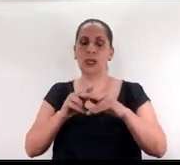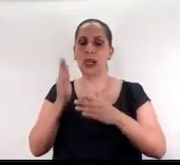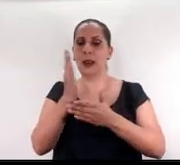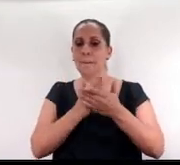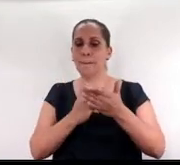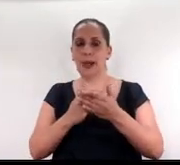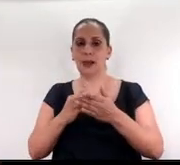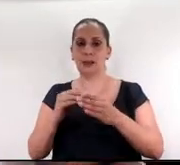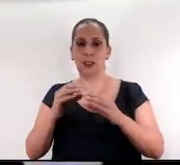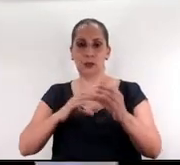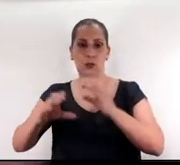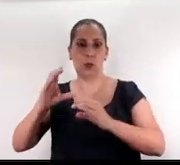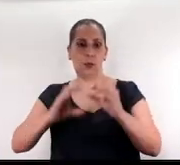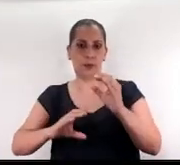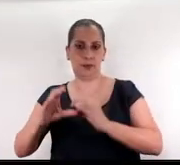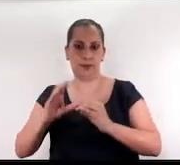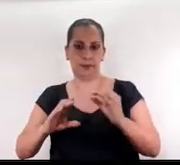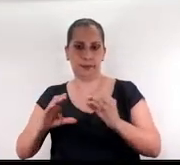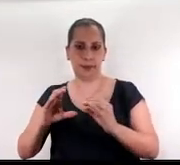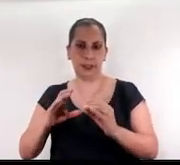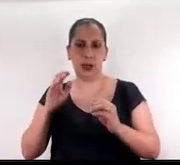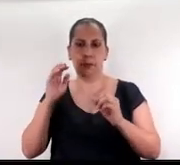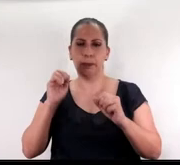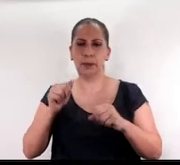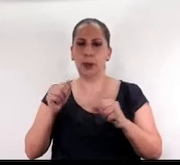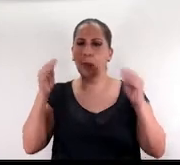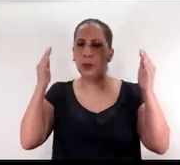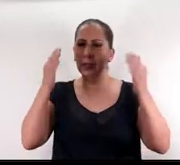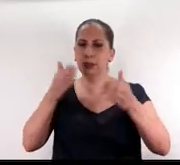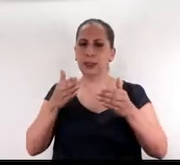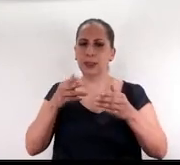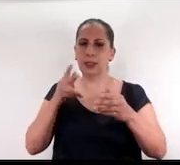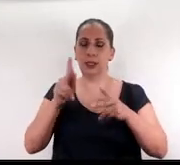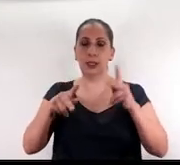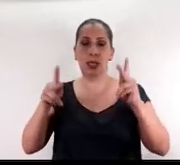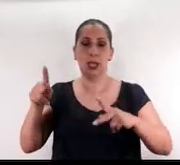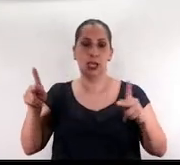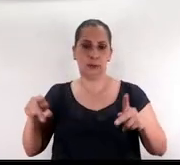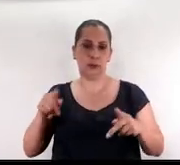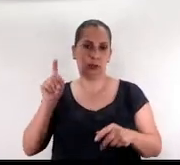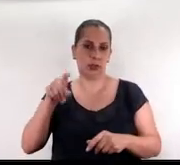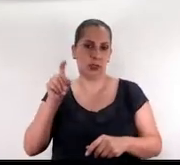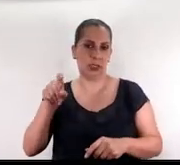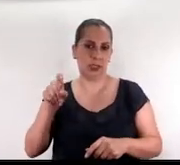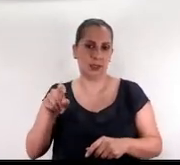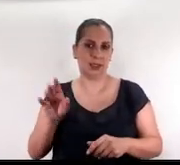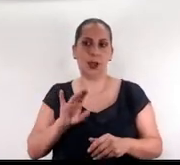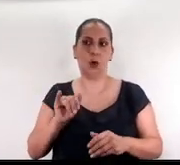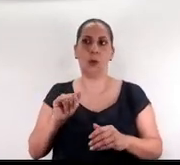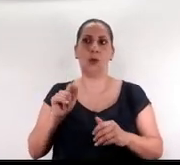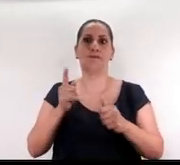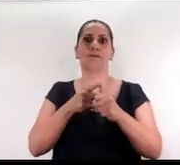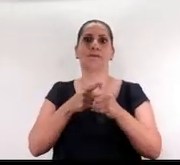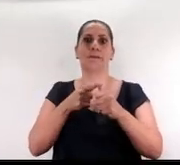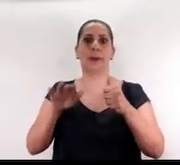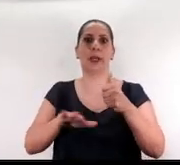comercial para atender a la población que lo necesita como banca de primer